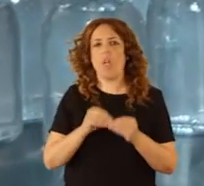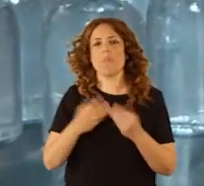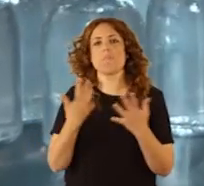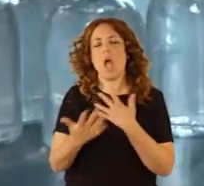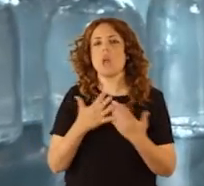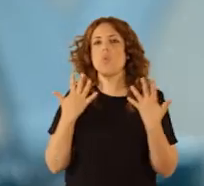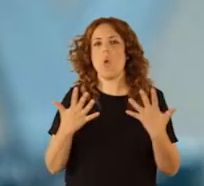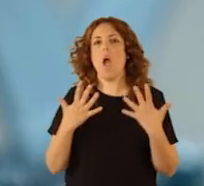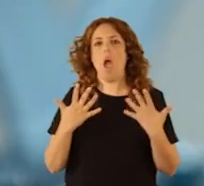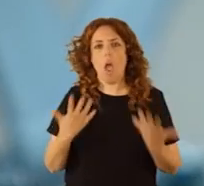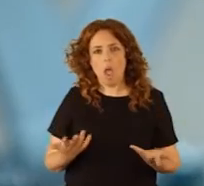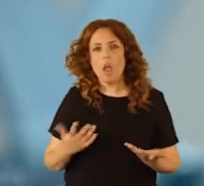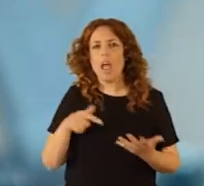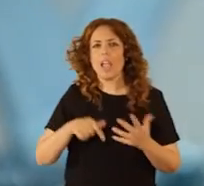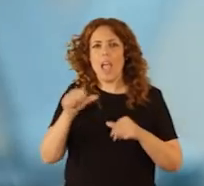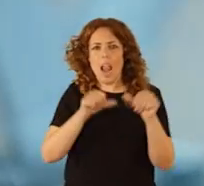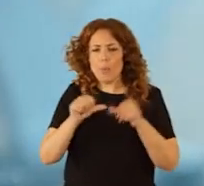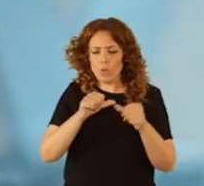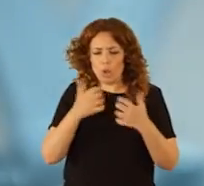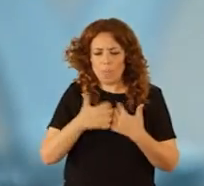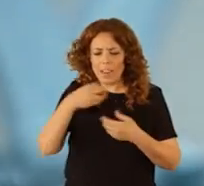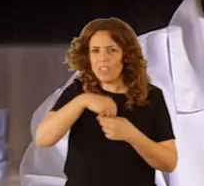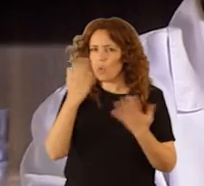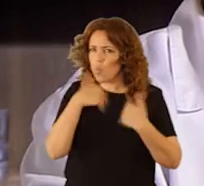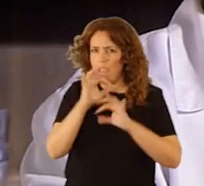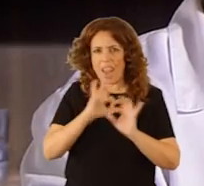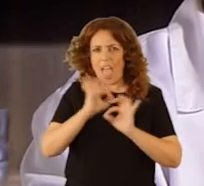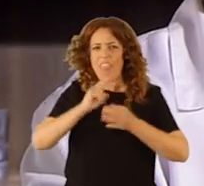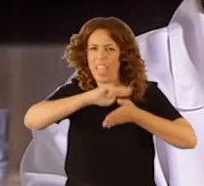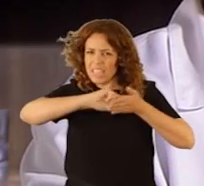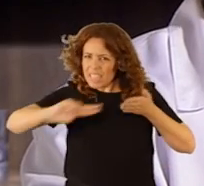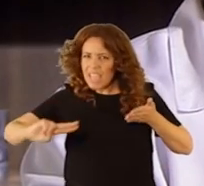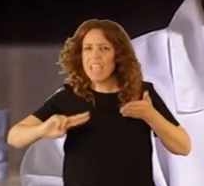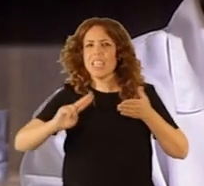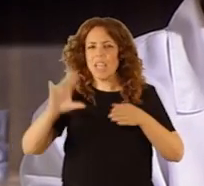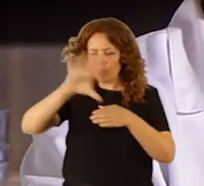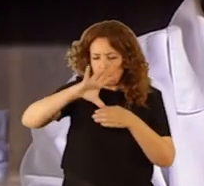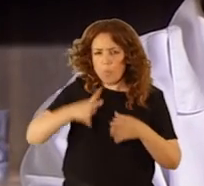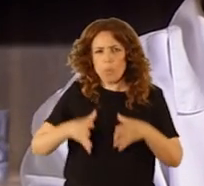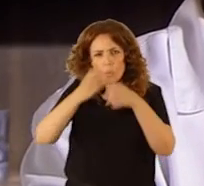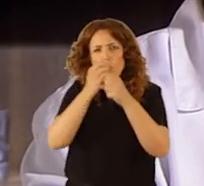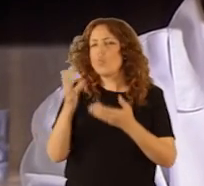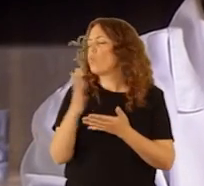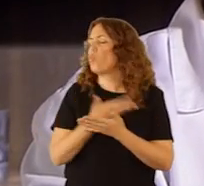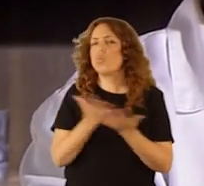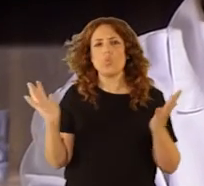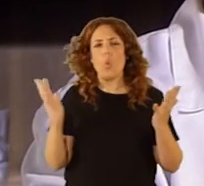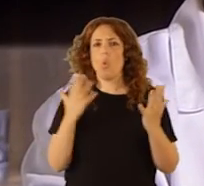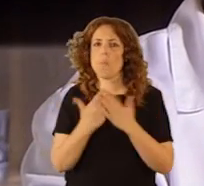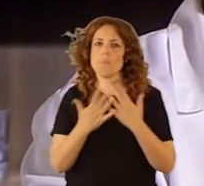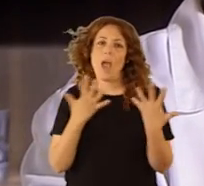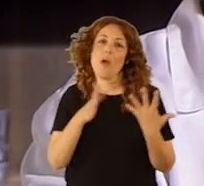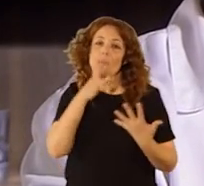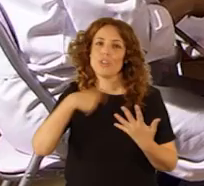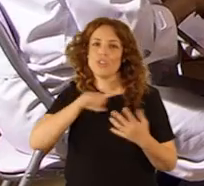todo a mano ni dentro en el laboratorio ni aquí fuera en ninguna máquina etiquetamos envasamos Todo lo hacemos a mano y eso es lo que que nos hace que